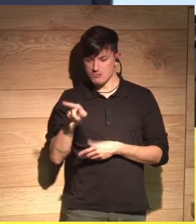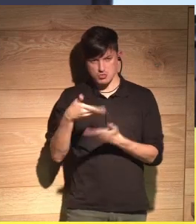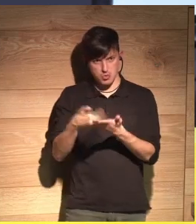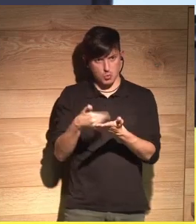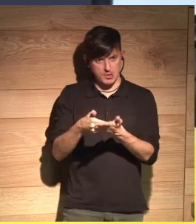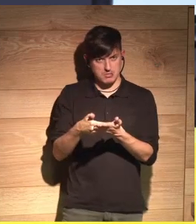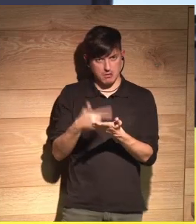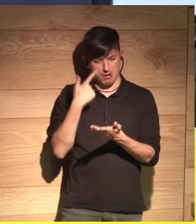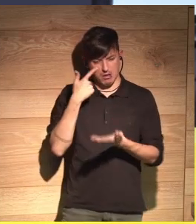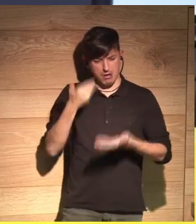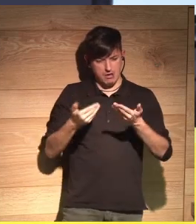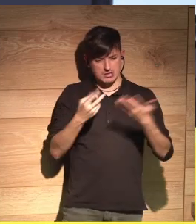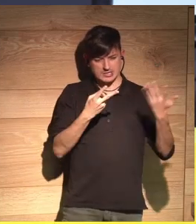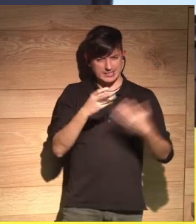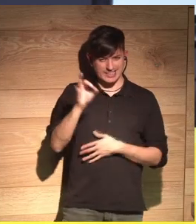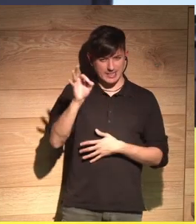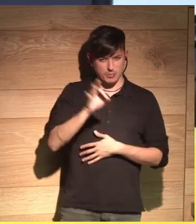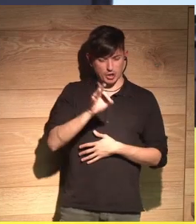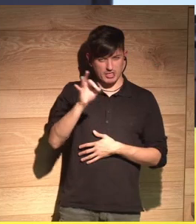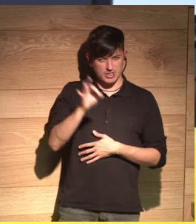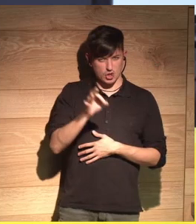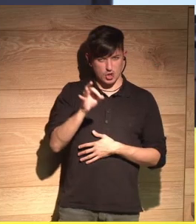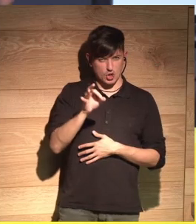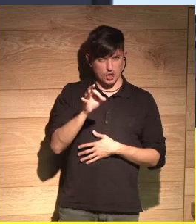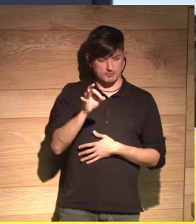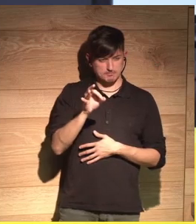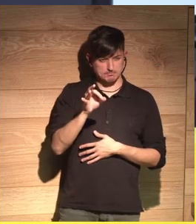valorando que el 70 por ciento de los él